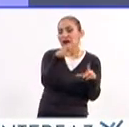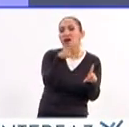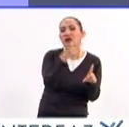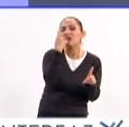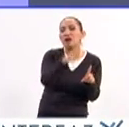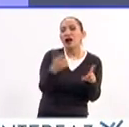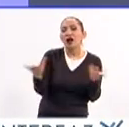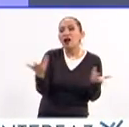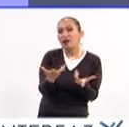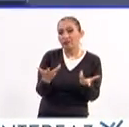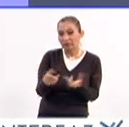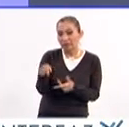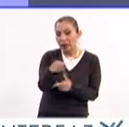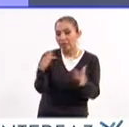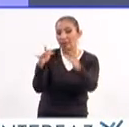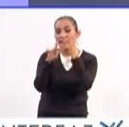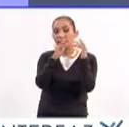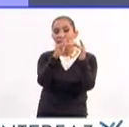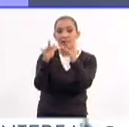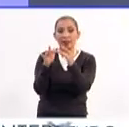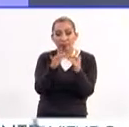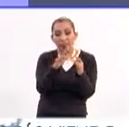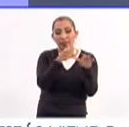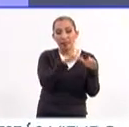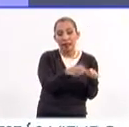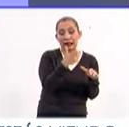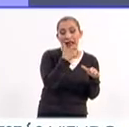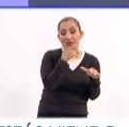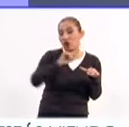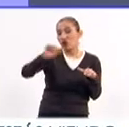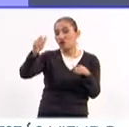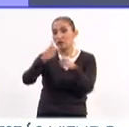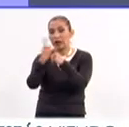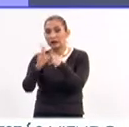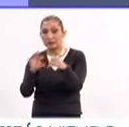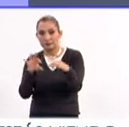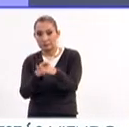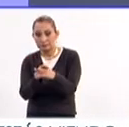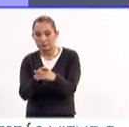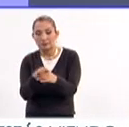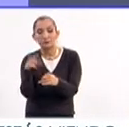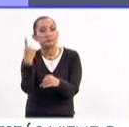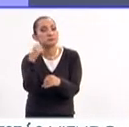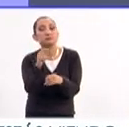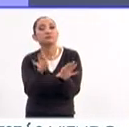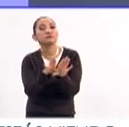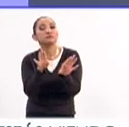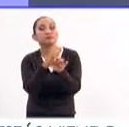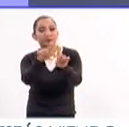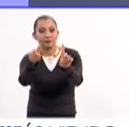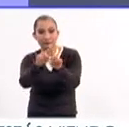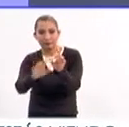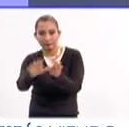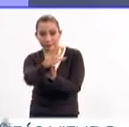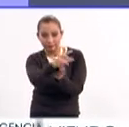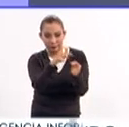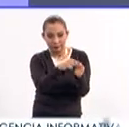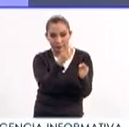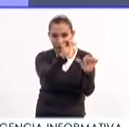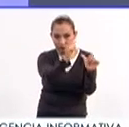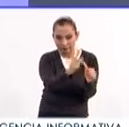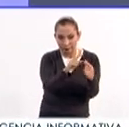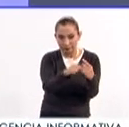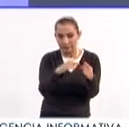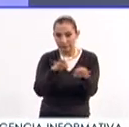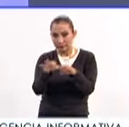es crear vínculos entre el Reino Unido y otros países. Y lo hacemos a través de diferentes áreas. Lo hacemos en las artes,